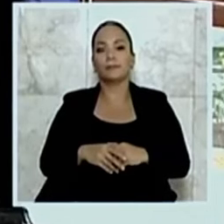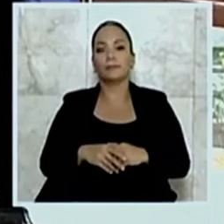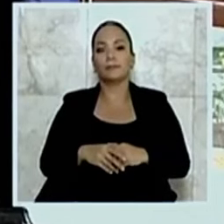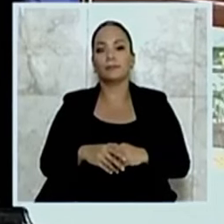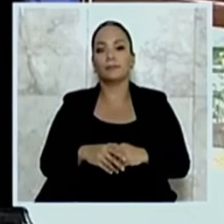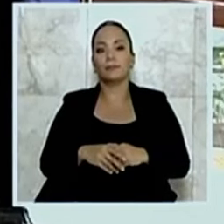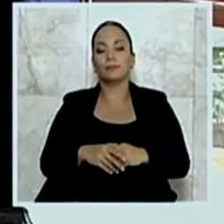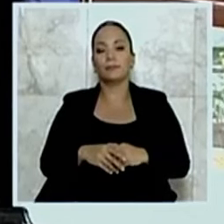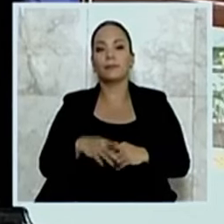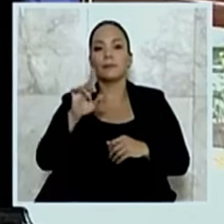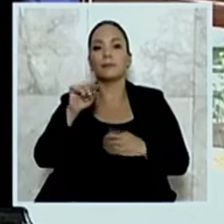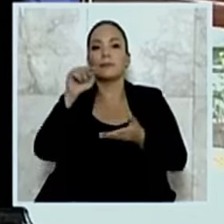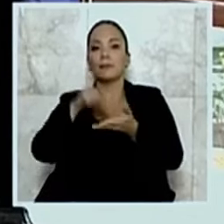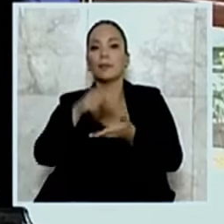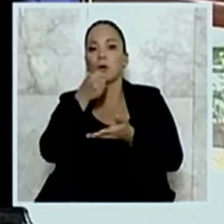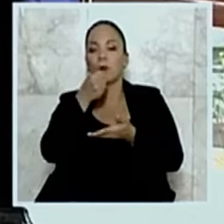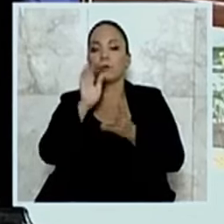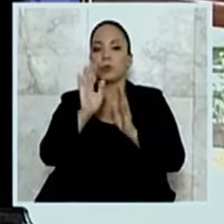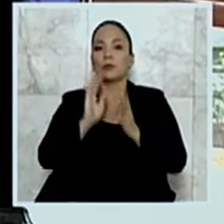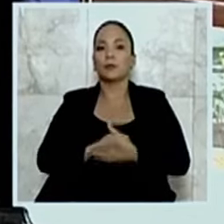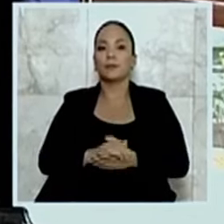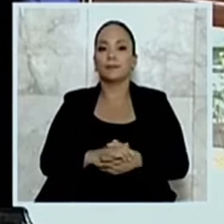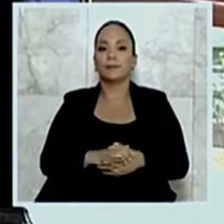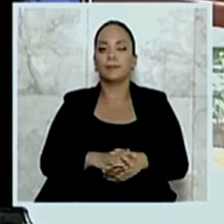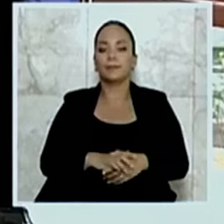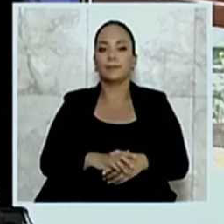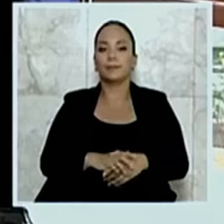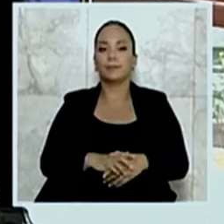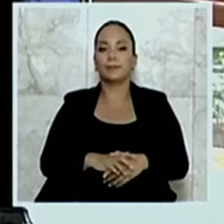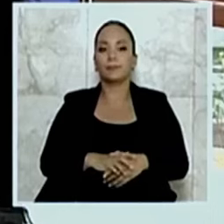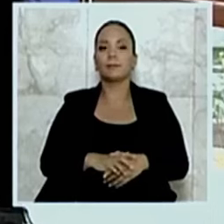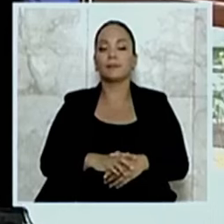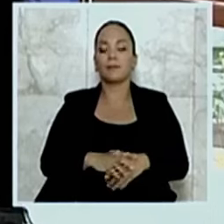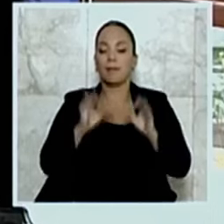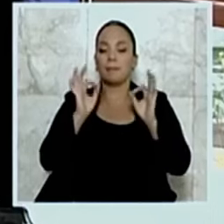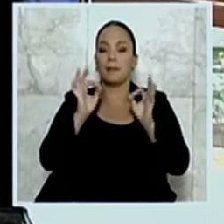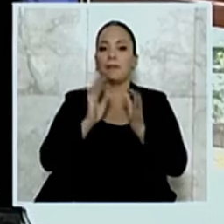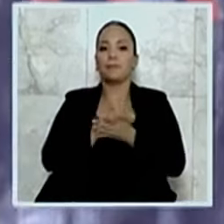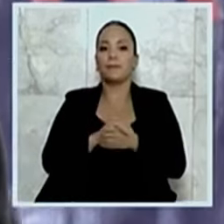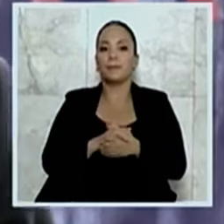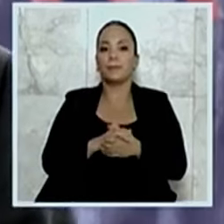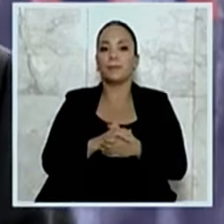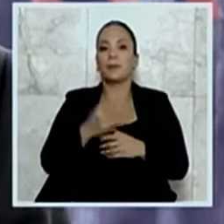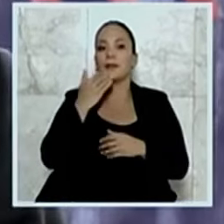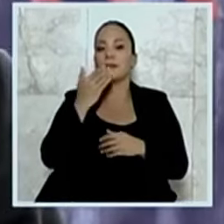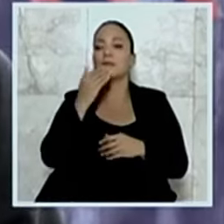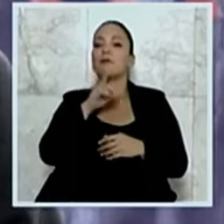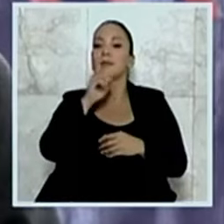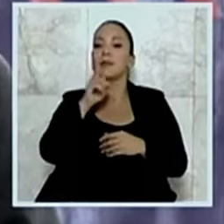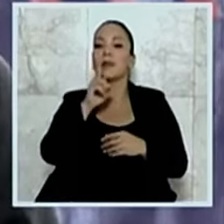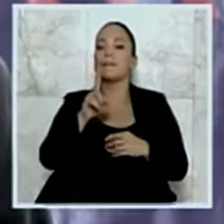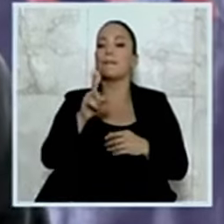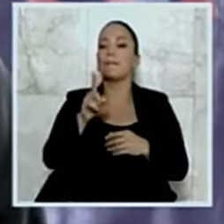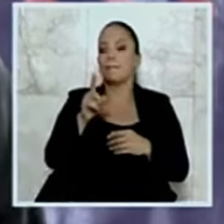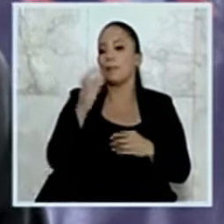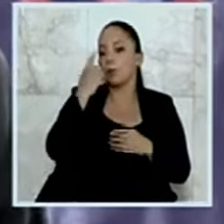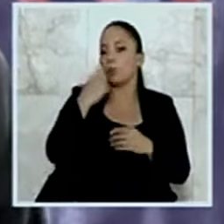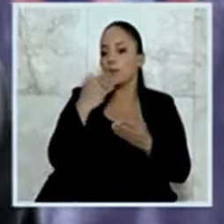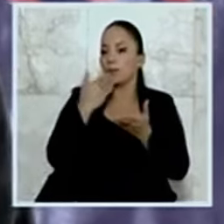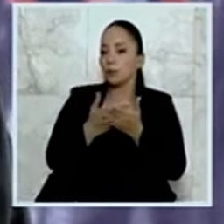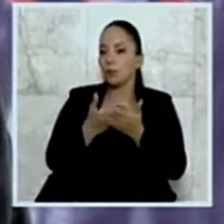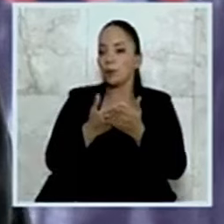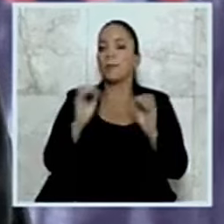Con respecto a esa pregunta, conteste, por favor, don Heiner, está muy bien. Gracias. Realmente la pregunta